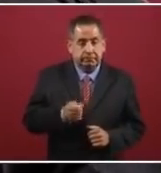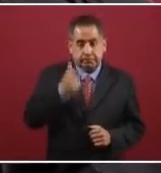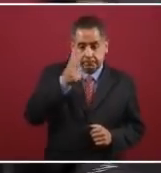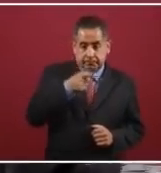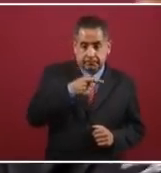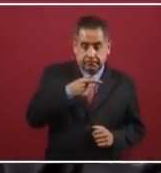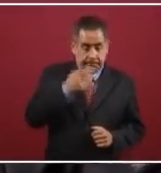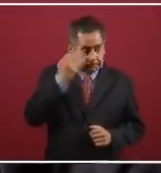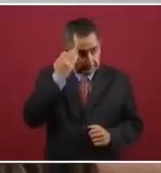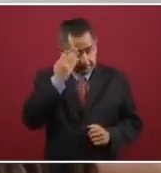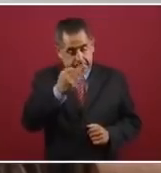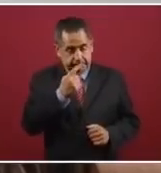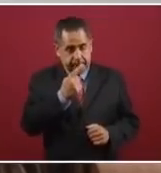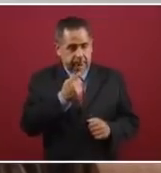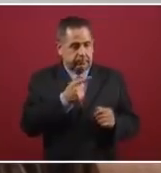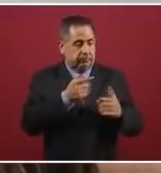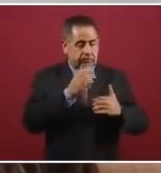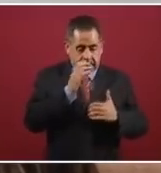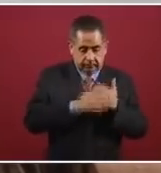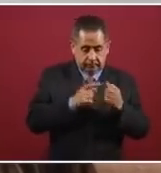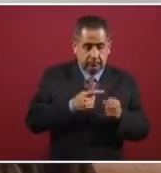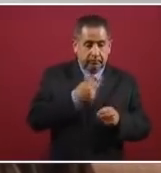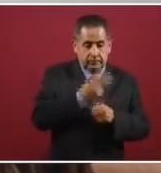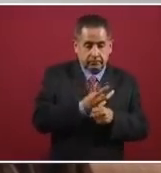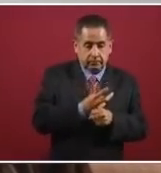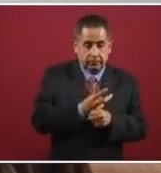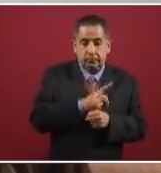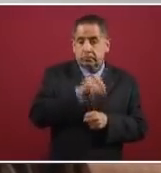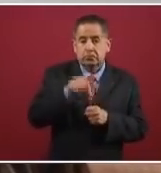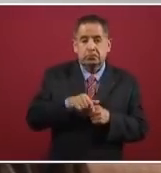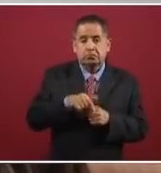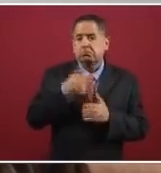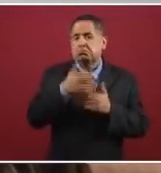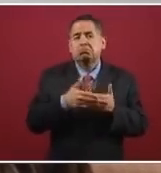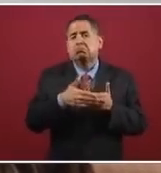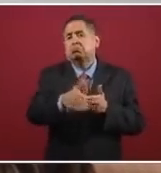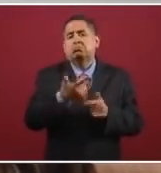primero por un periodo y luego indefinida.